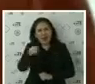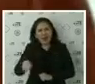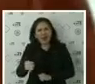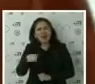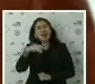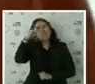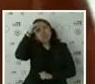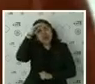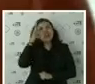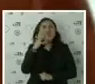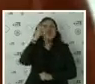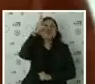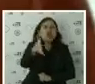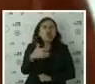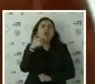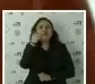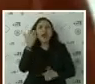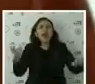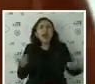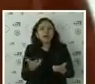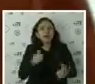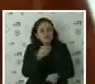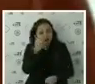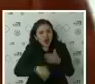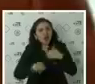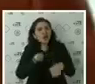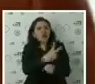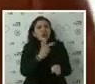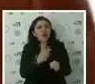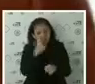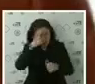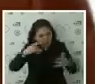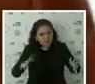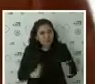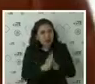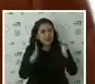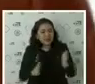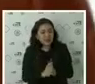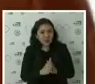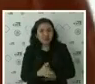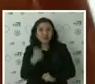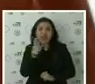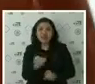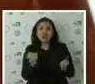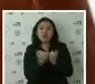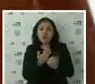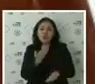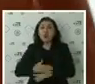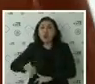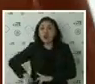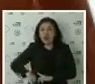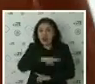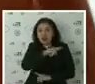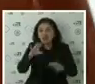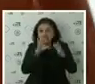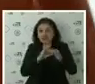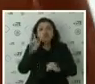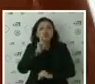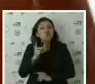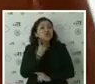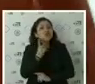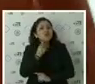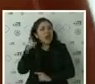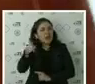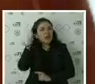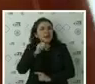que esperan de nosotros o de nosotras si no los invitamos a sentarse. Yo creo que han logrado posicionamientos muy interesantes. La diputada